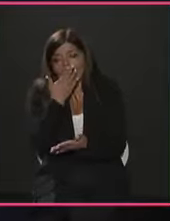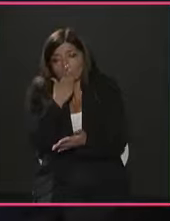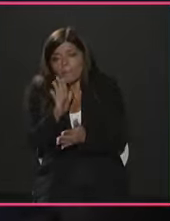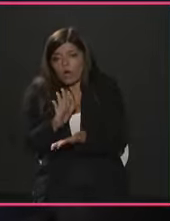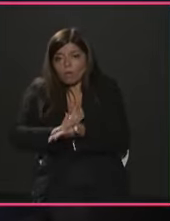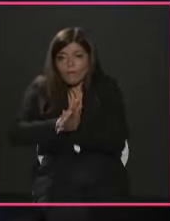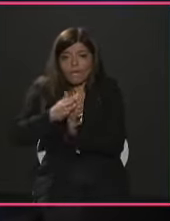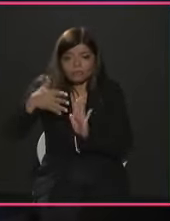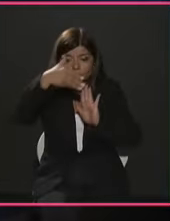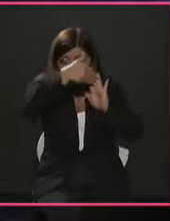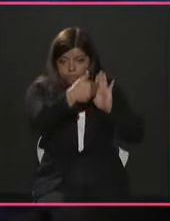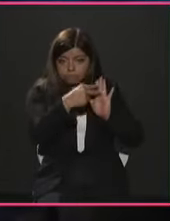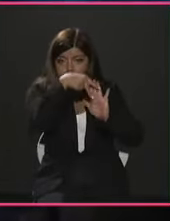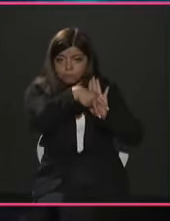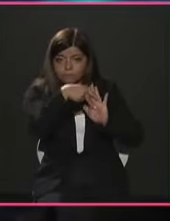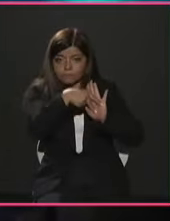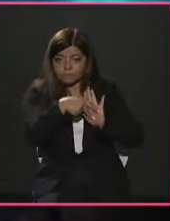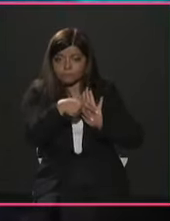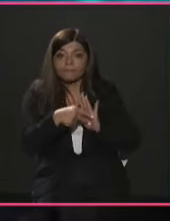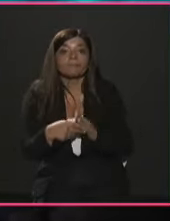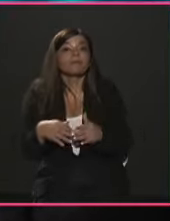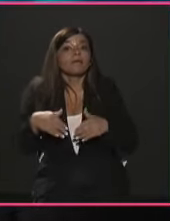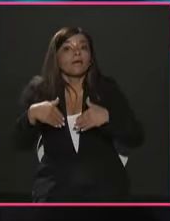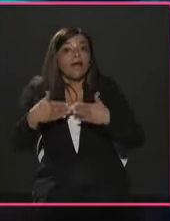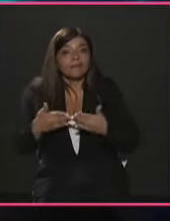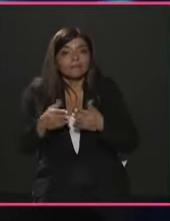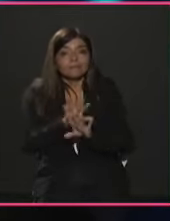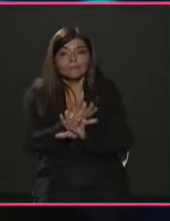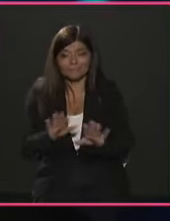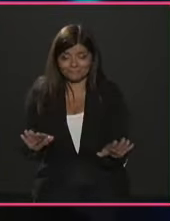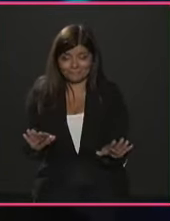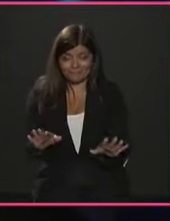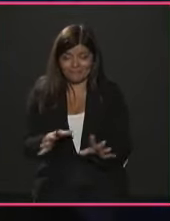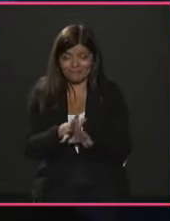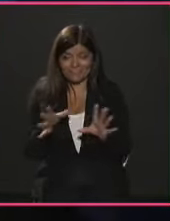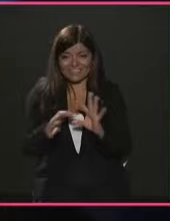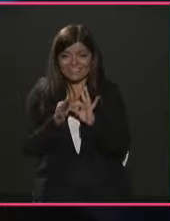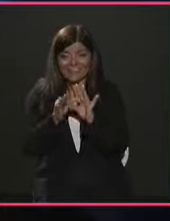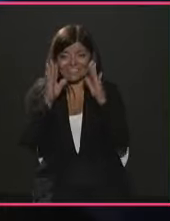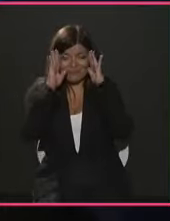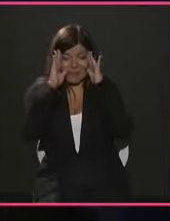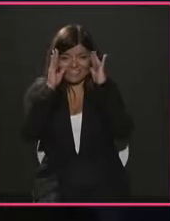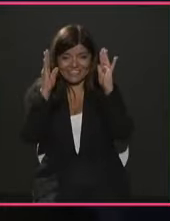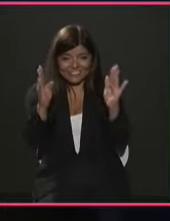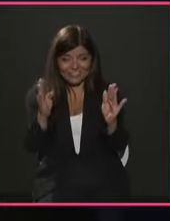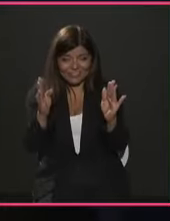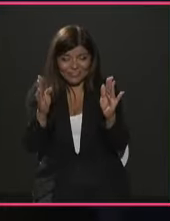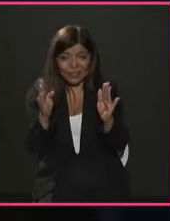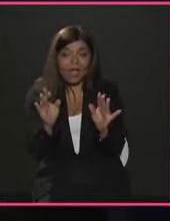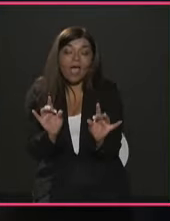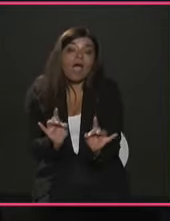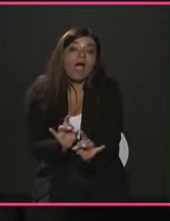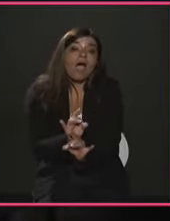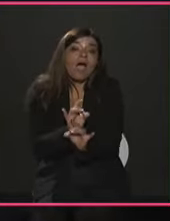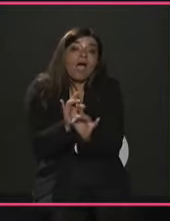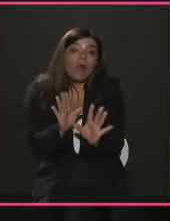todos estos niveles así que hasta aquí llego yo Muchas gracias por su atención y quizás